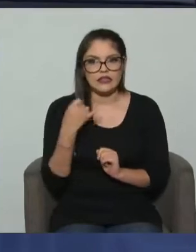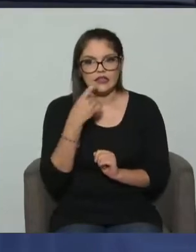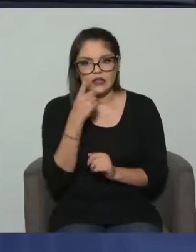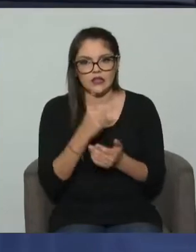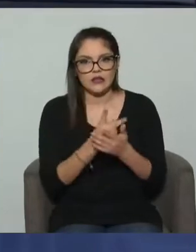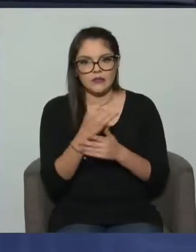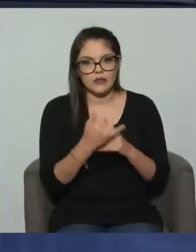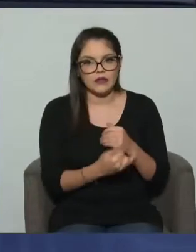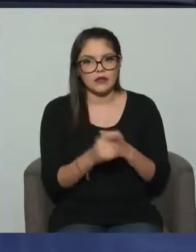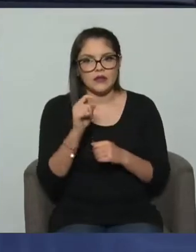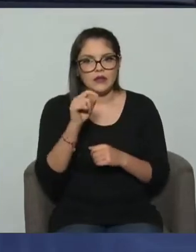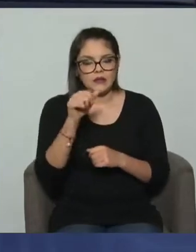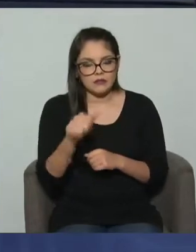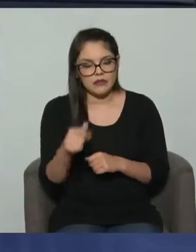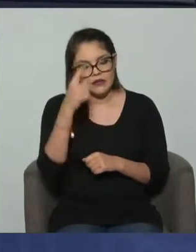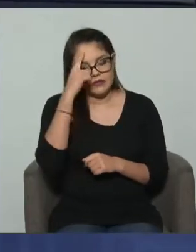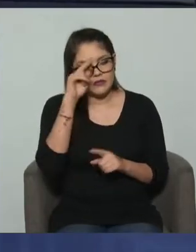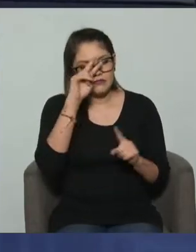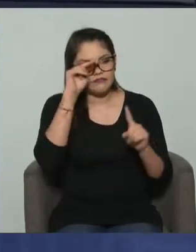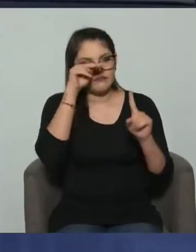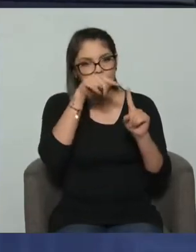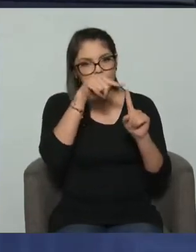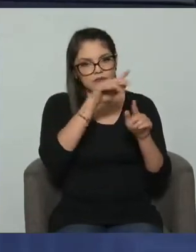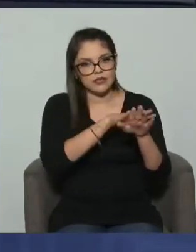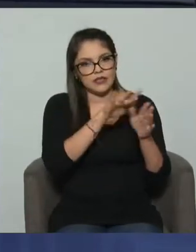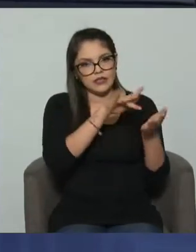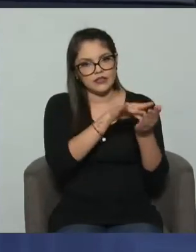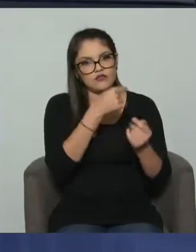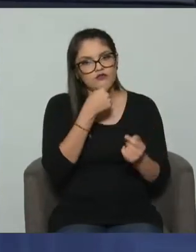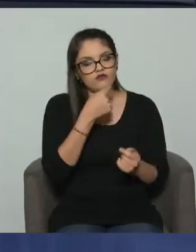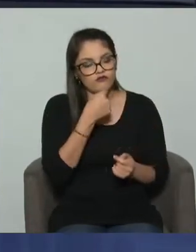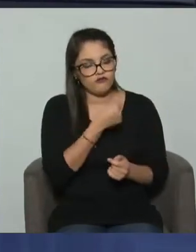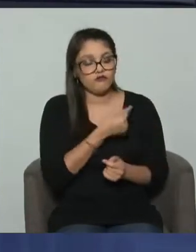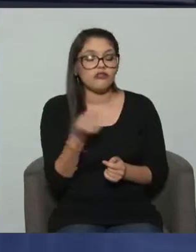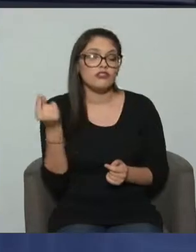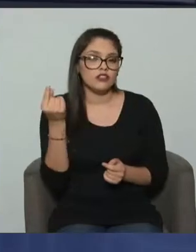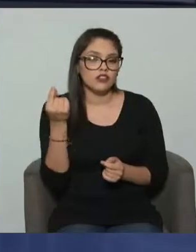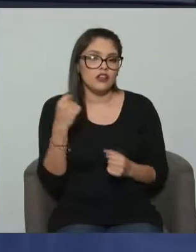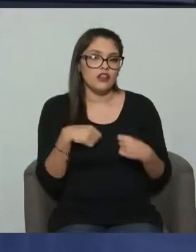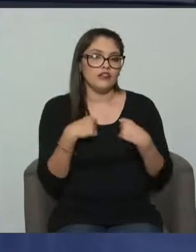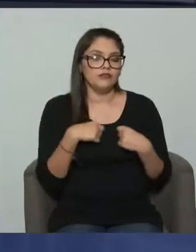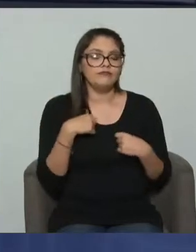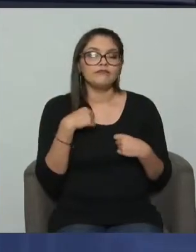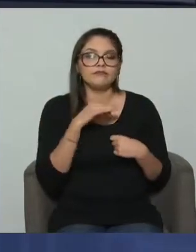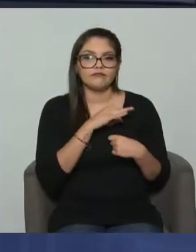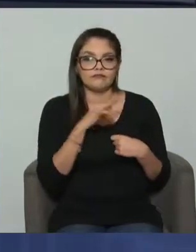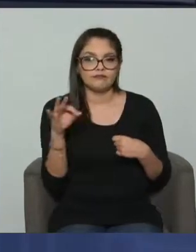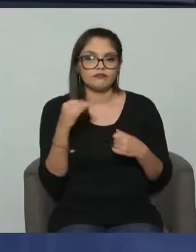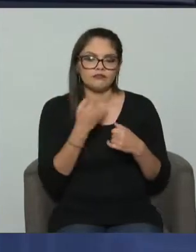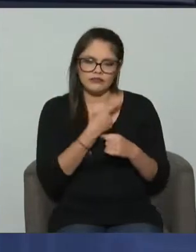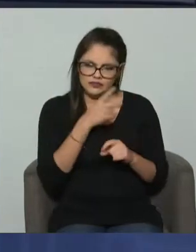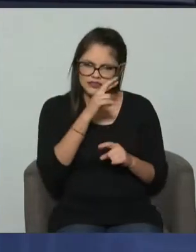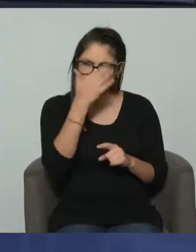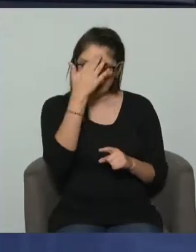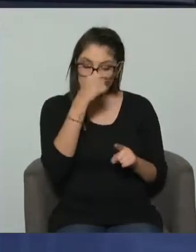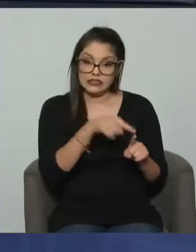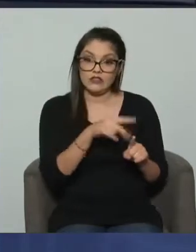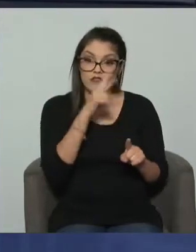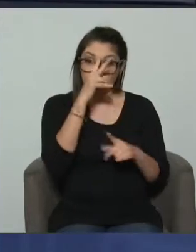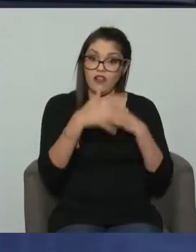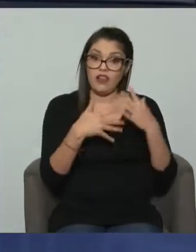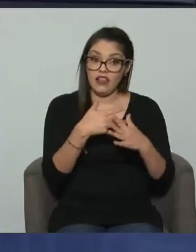una visión del niñez, es una visión adultocéntrica, que reconozcamos que necesitamos trabajar sobre la violencia